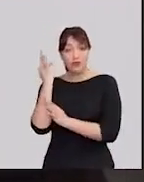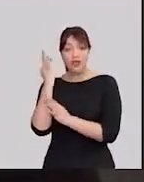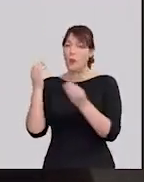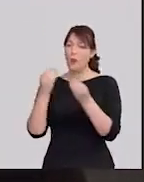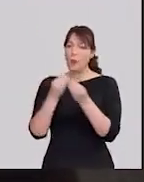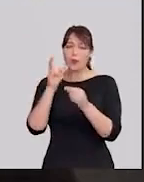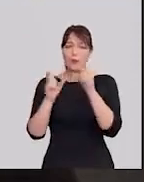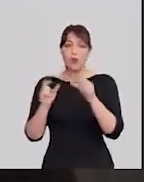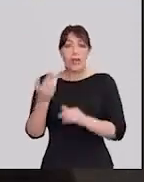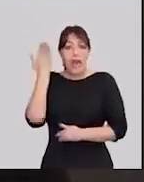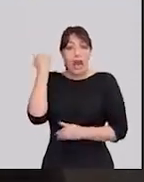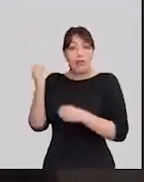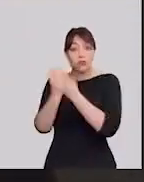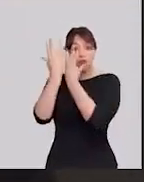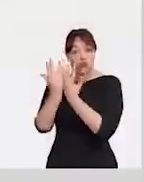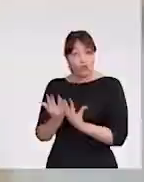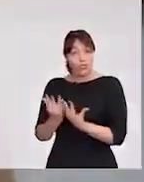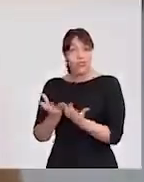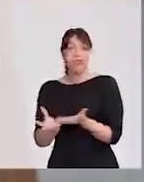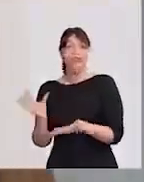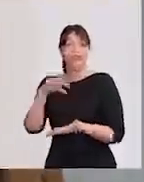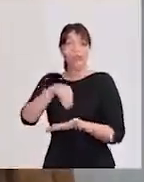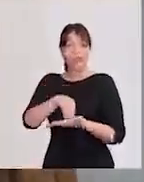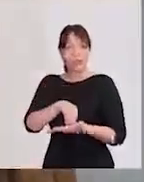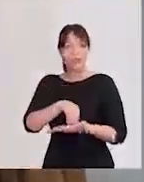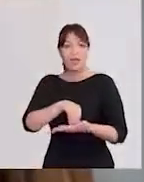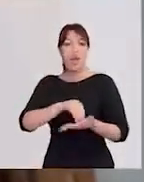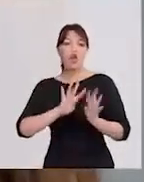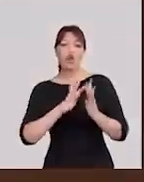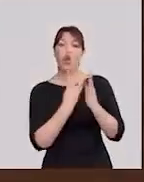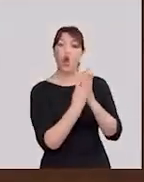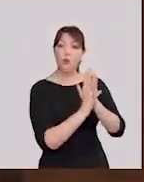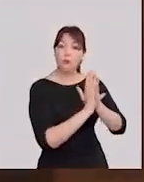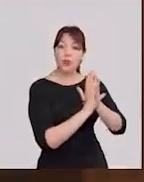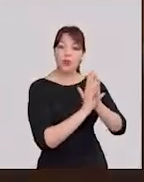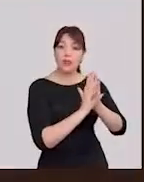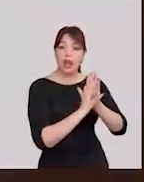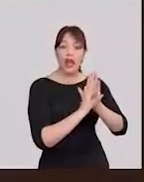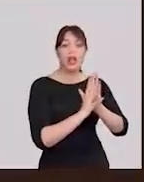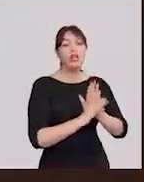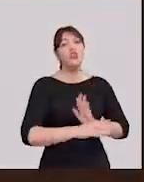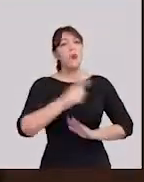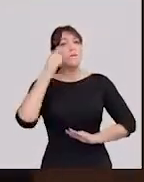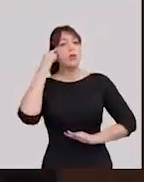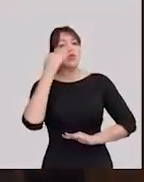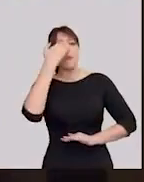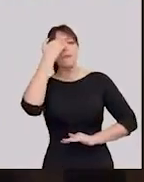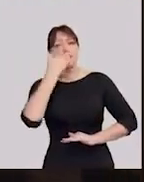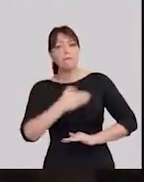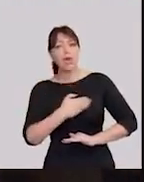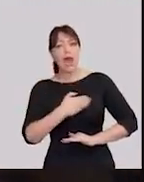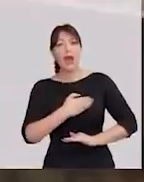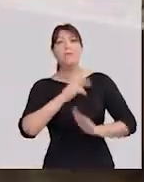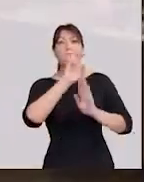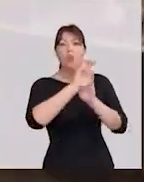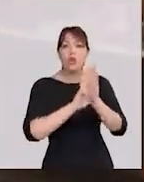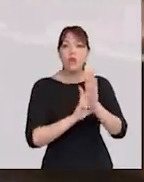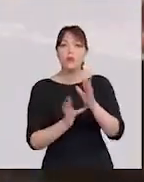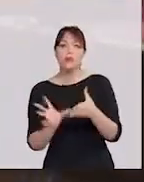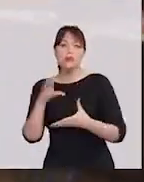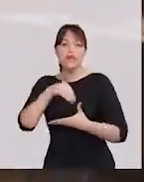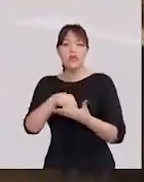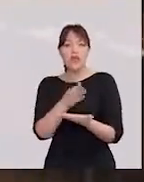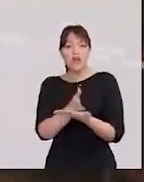de convictos. Los convencionales aquí también se las mandaron. Quieren que solo el Estado pueda tener programas de reinserción, dejando fuera